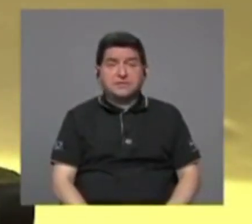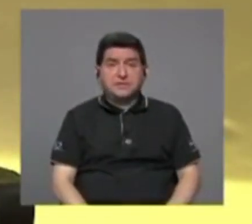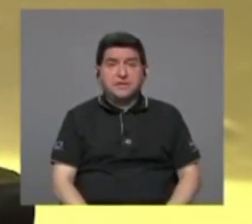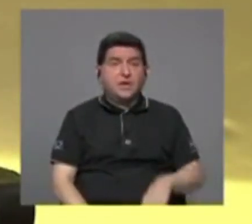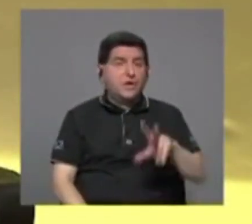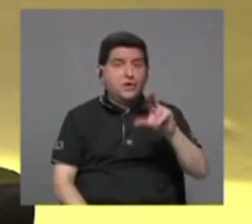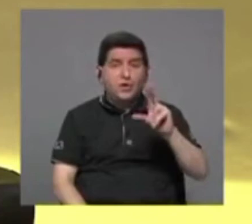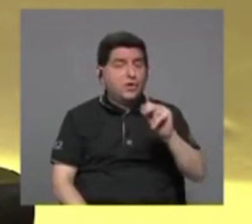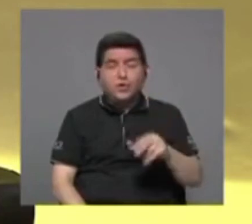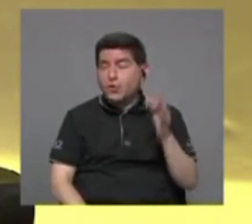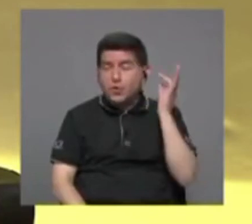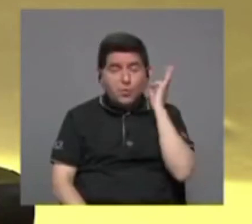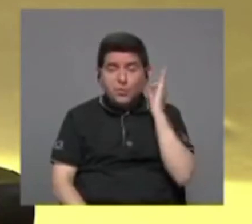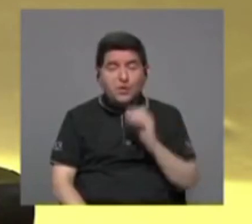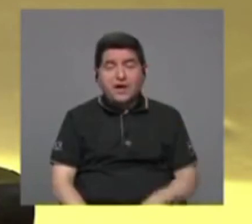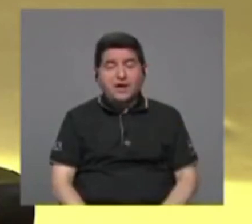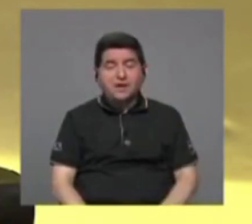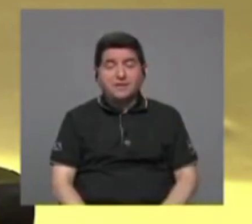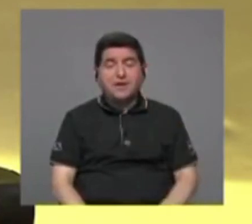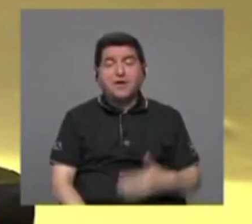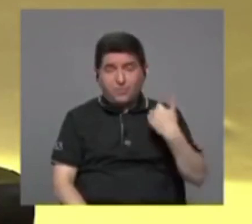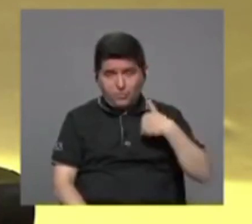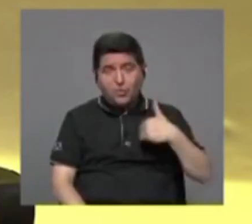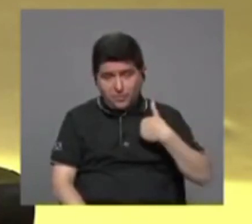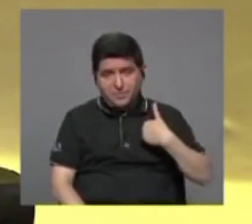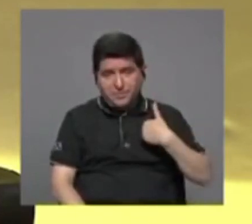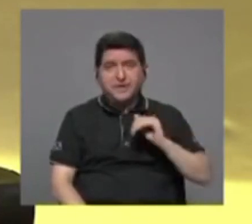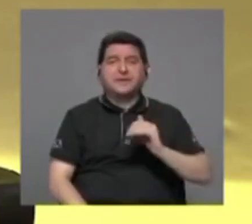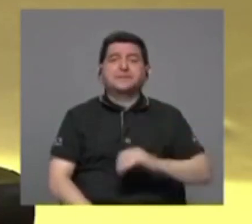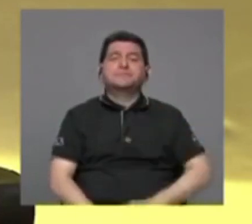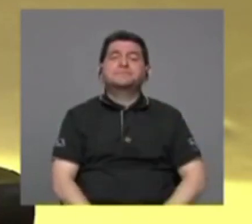presidente, no habrá una mujer presidente del país,